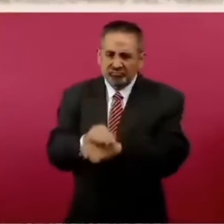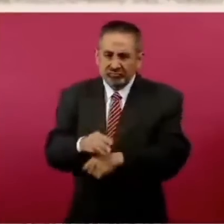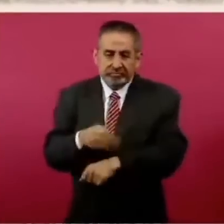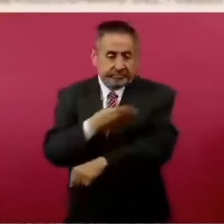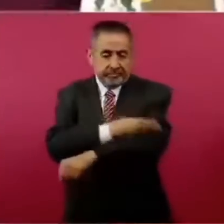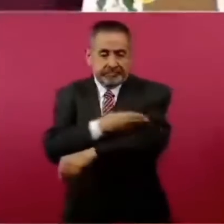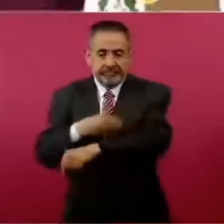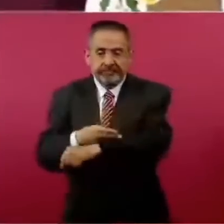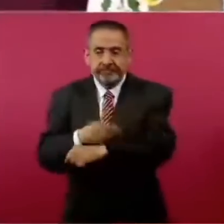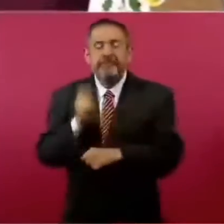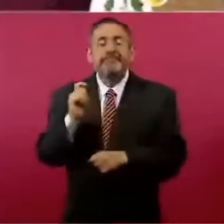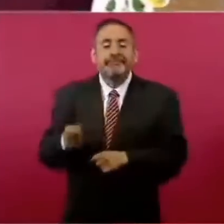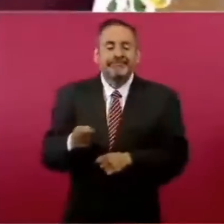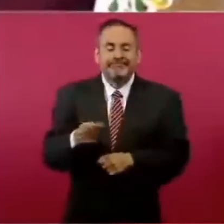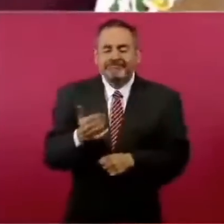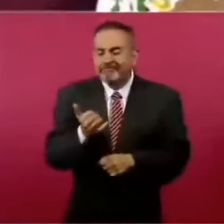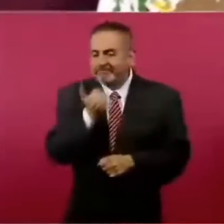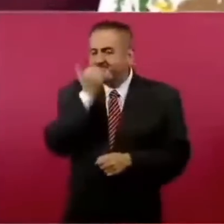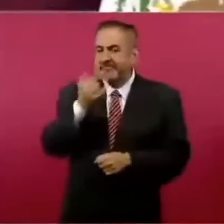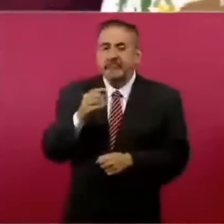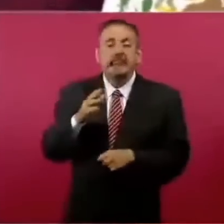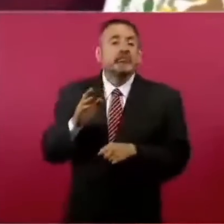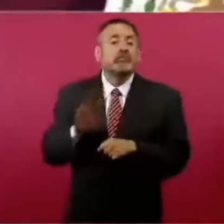se quedó sin